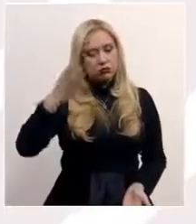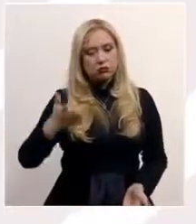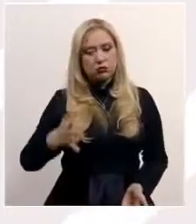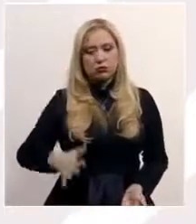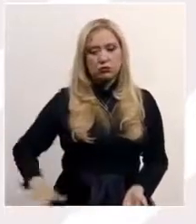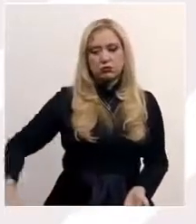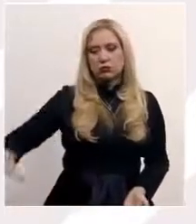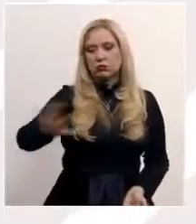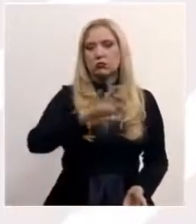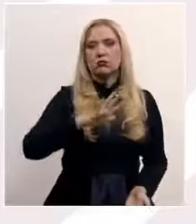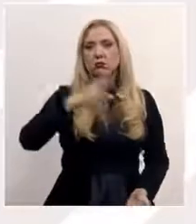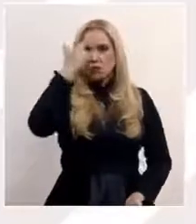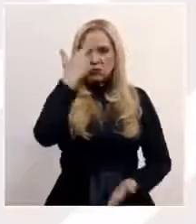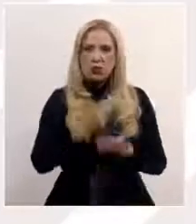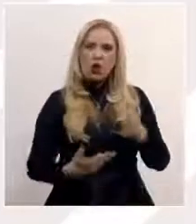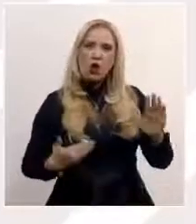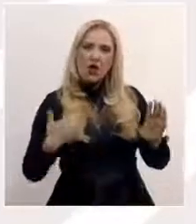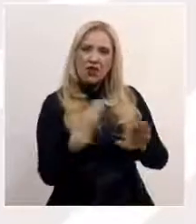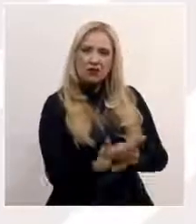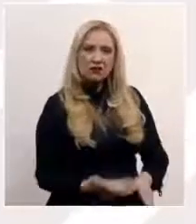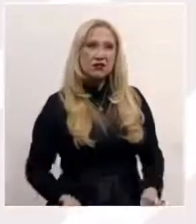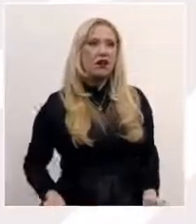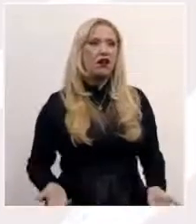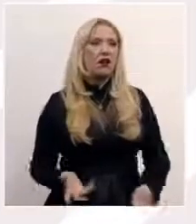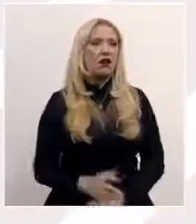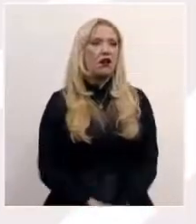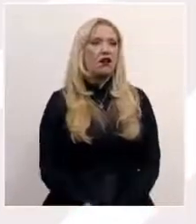de violencia, de